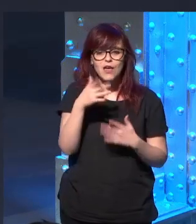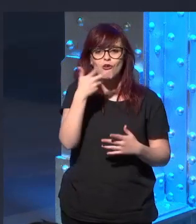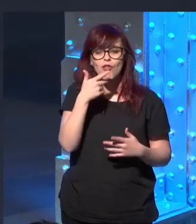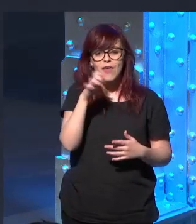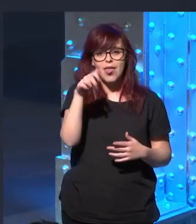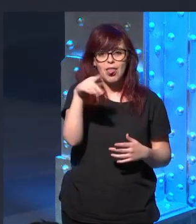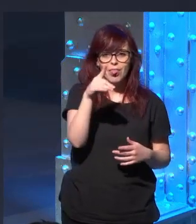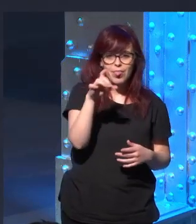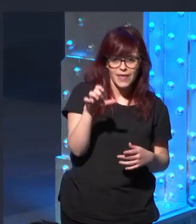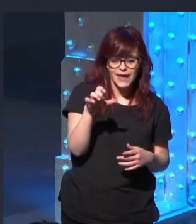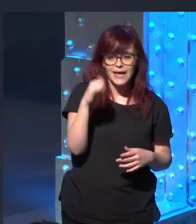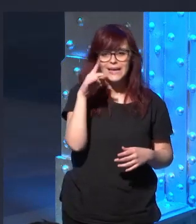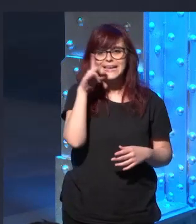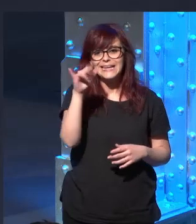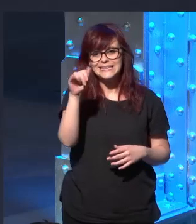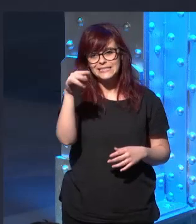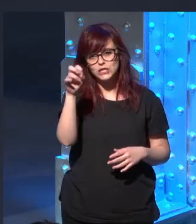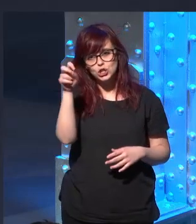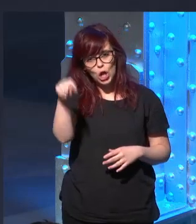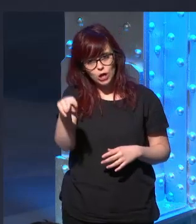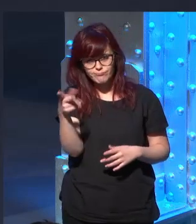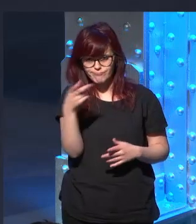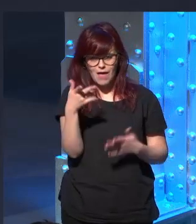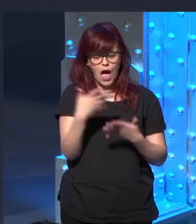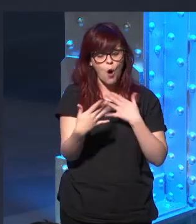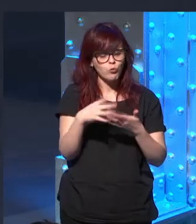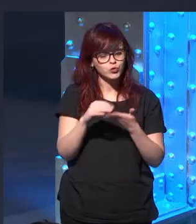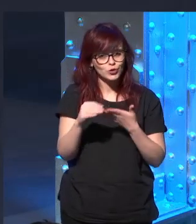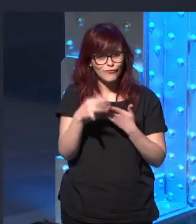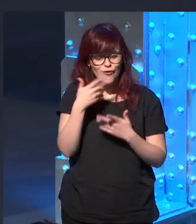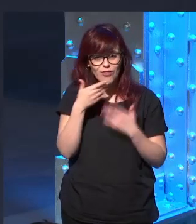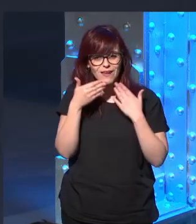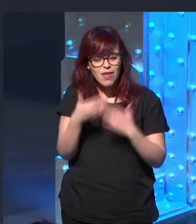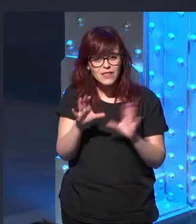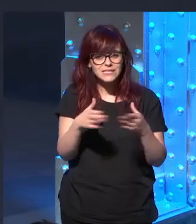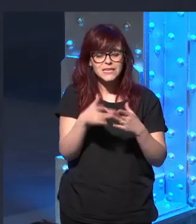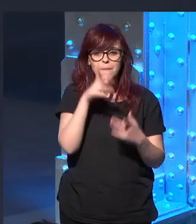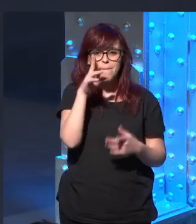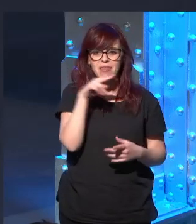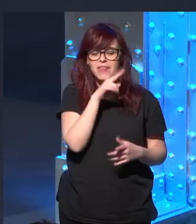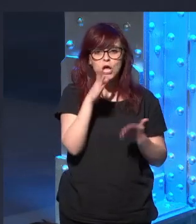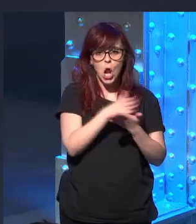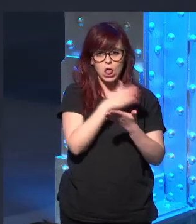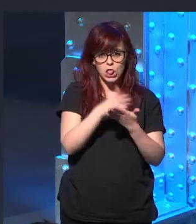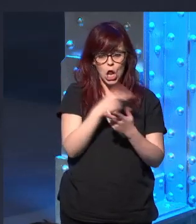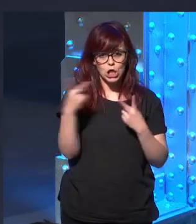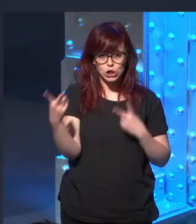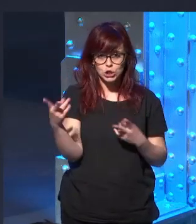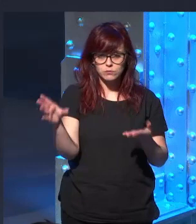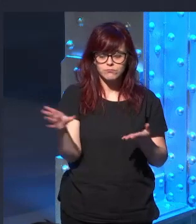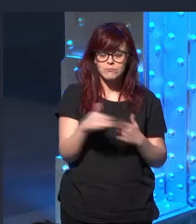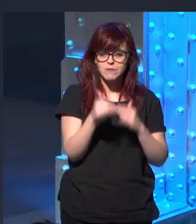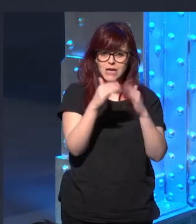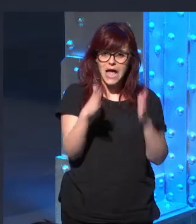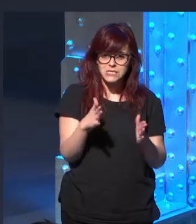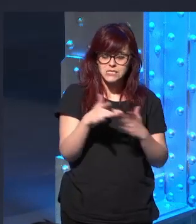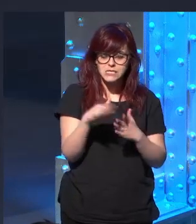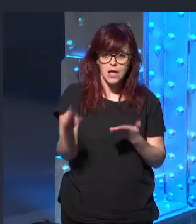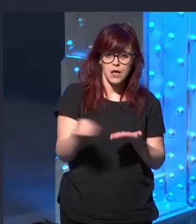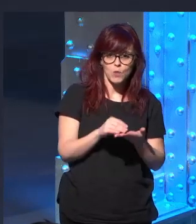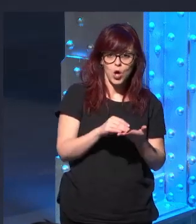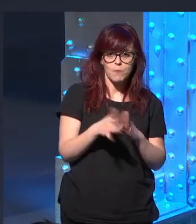Ende, a muchísimos autores. Y mi padre compraba las dos colecciones, traía dos libros a casa, entonces yo me los tenía